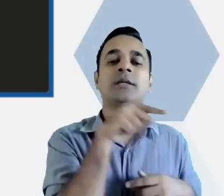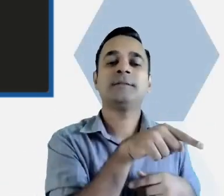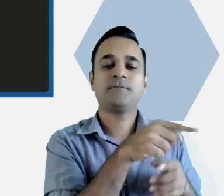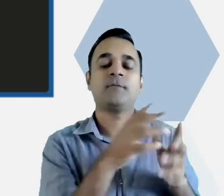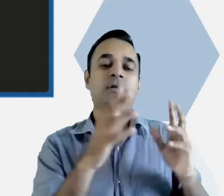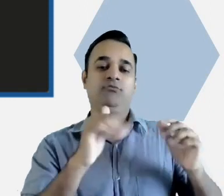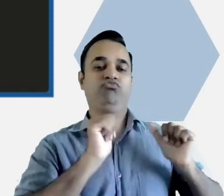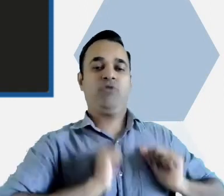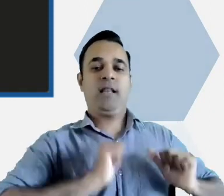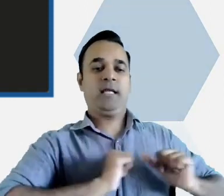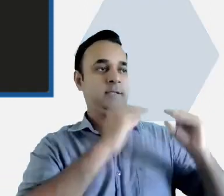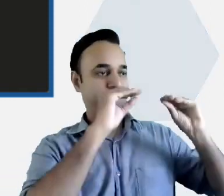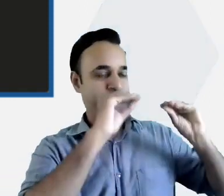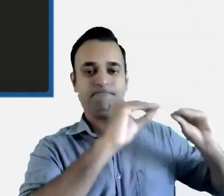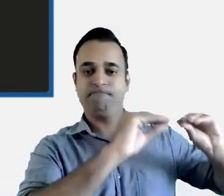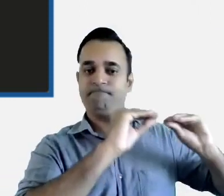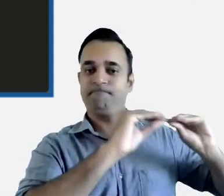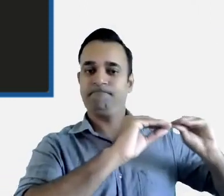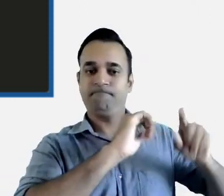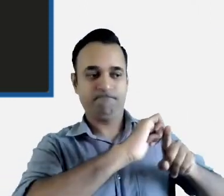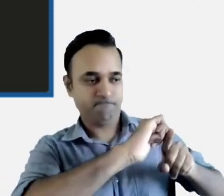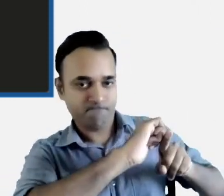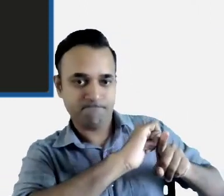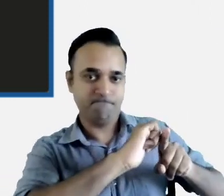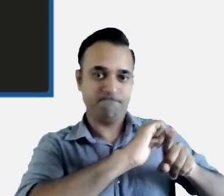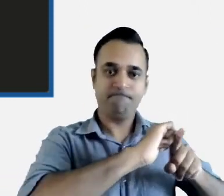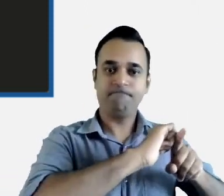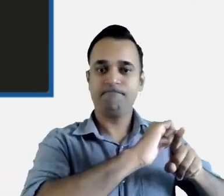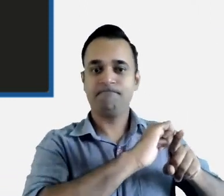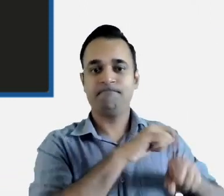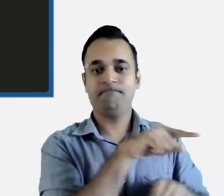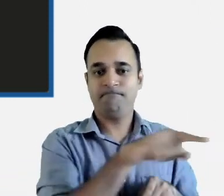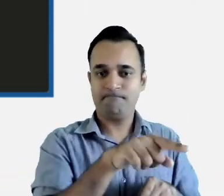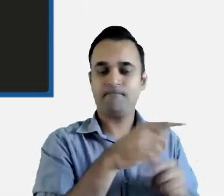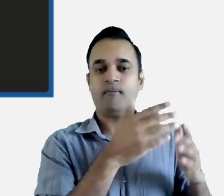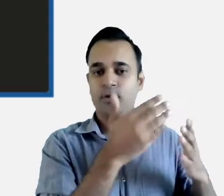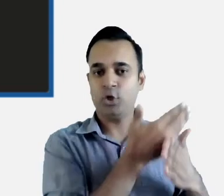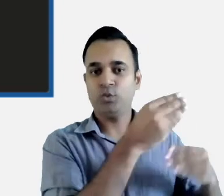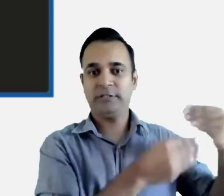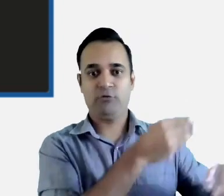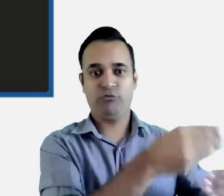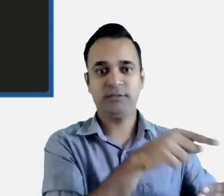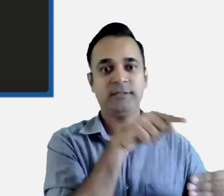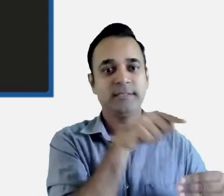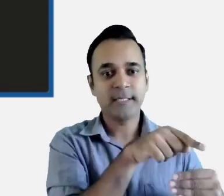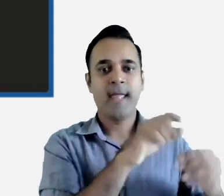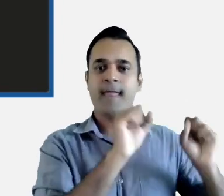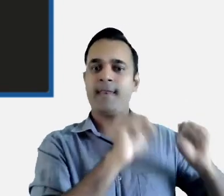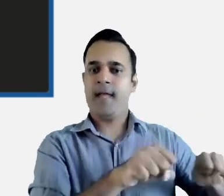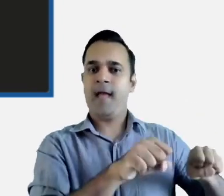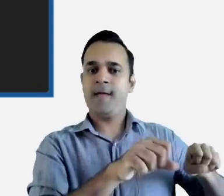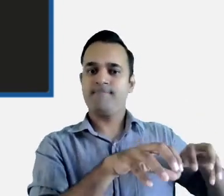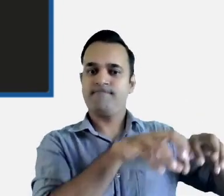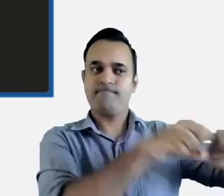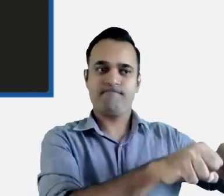en el futuro en materia de resiliencia, cambio climático y, por supuesto,